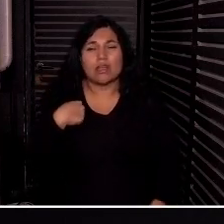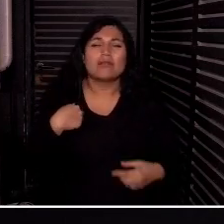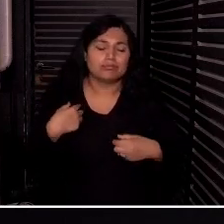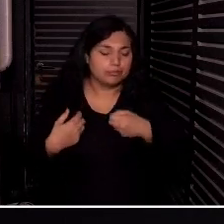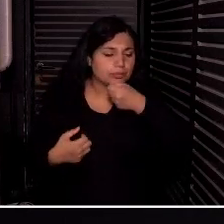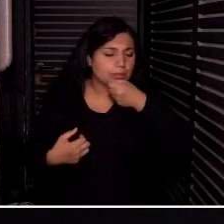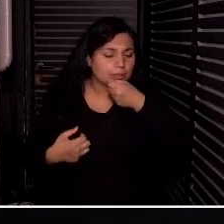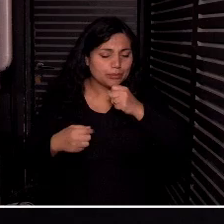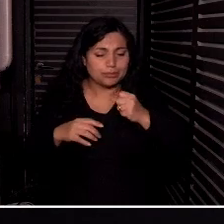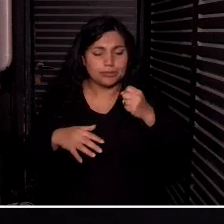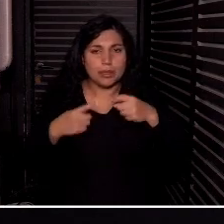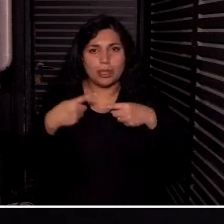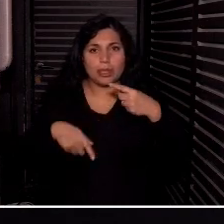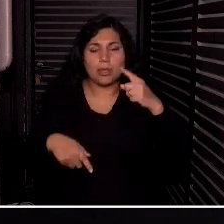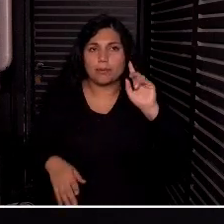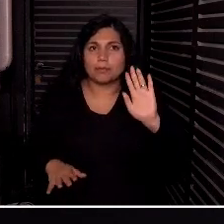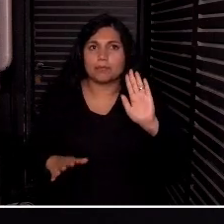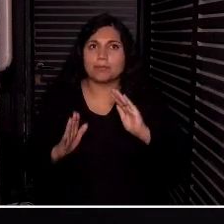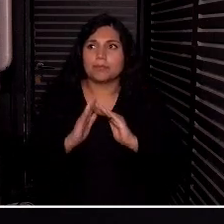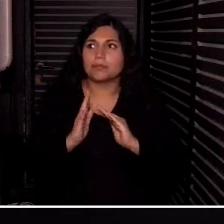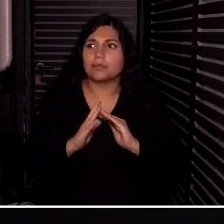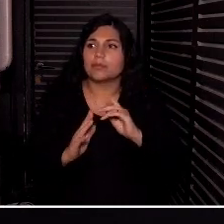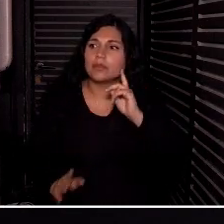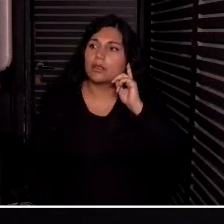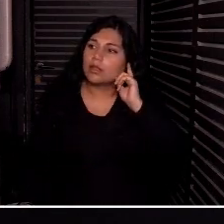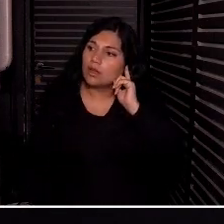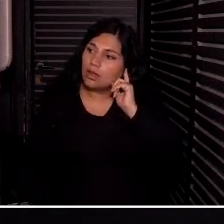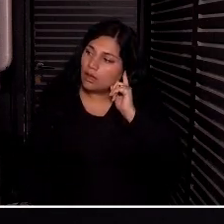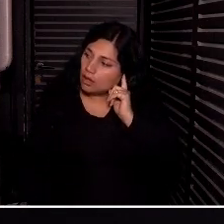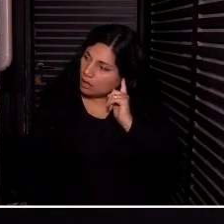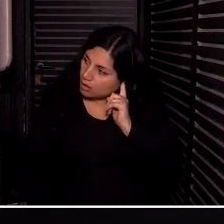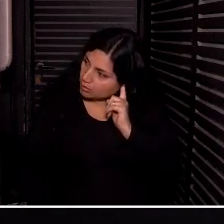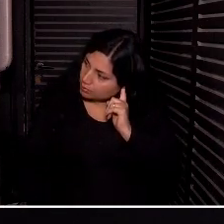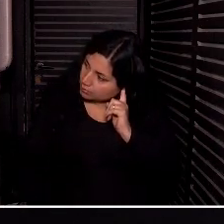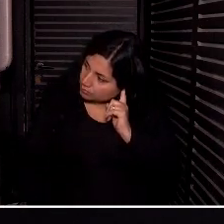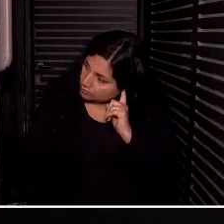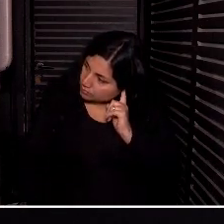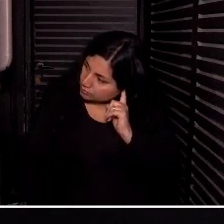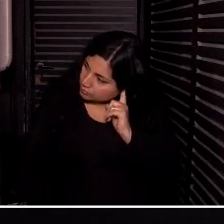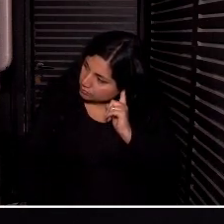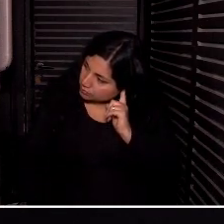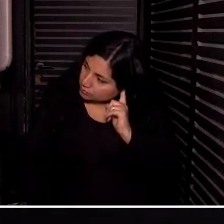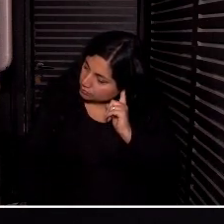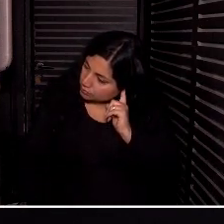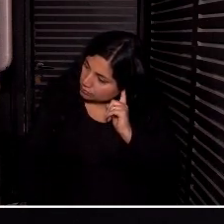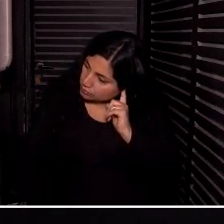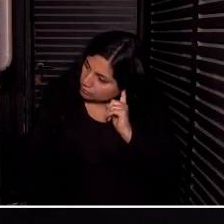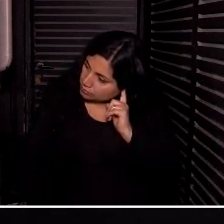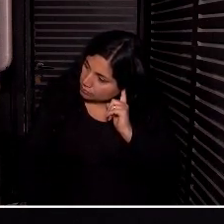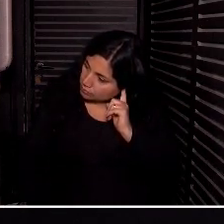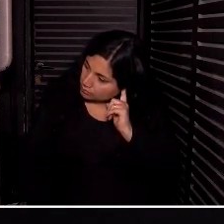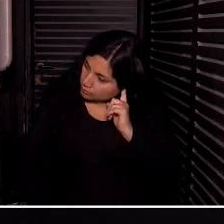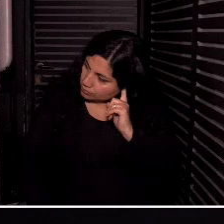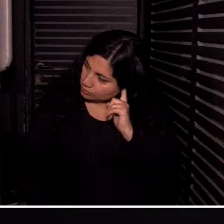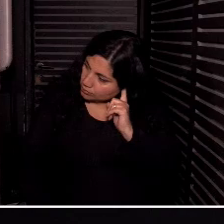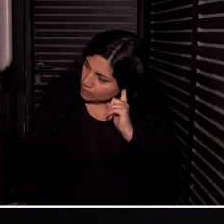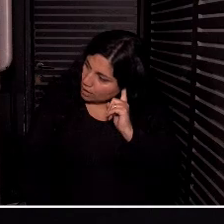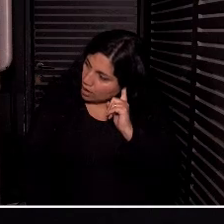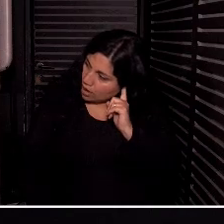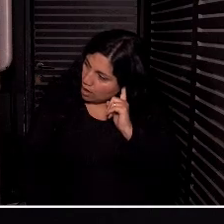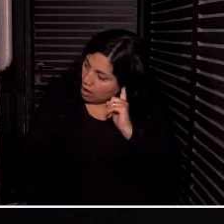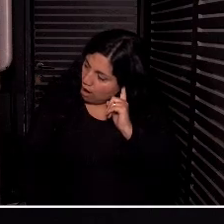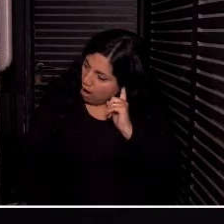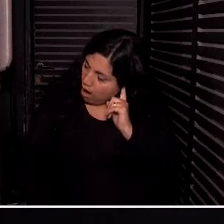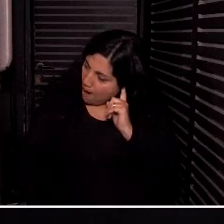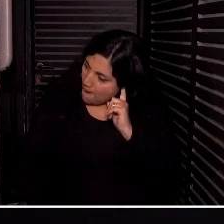esto que ahí ahí aló aló aló Ahí Ah no ya